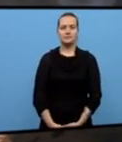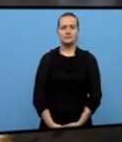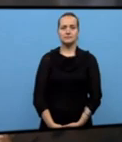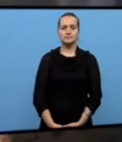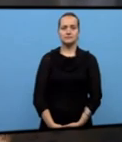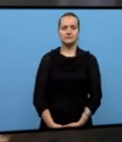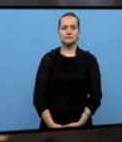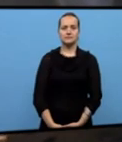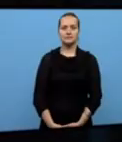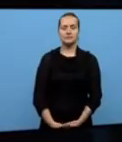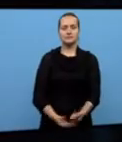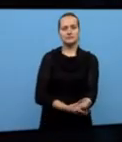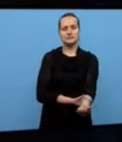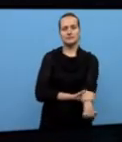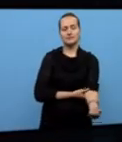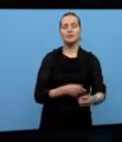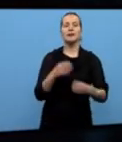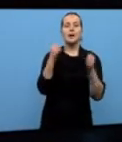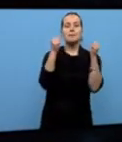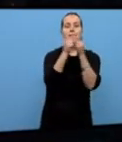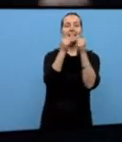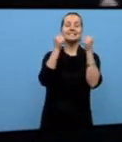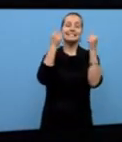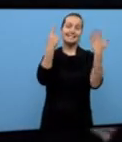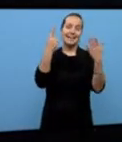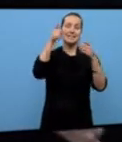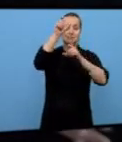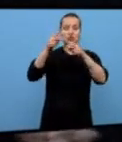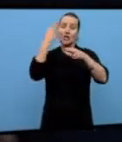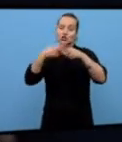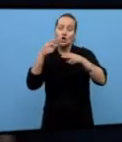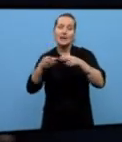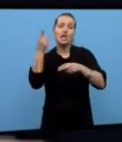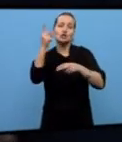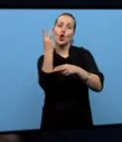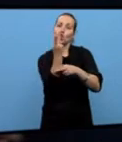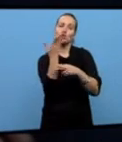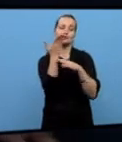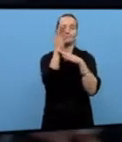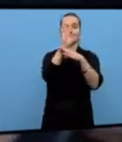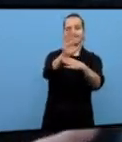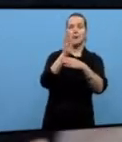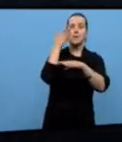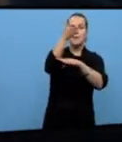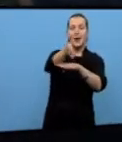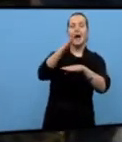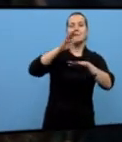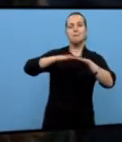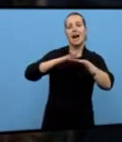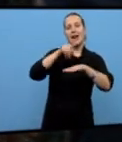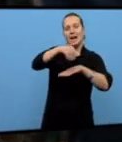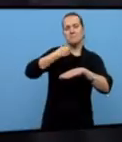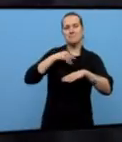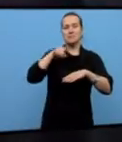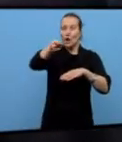sombra. Dos 26 sobrinhos, tan só Ricardo e Gabriel representaron a memoria viva do homenaxeado, este último autor